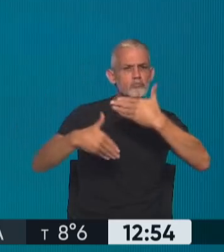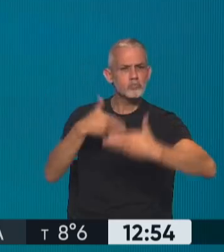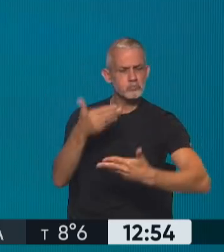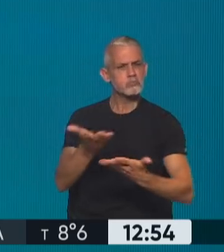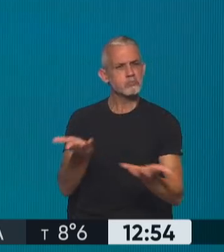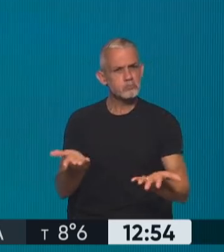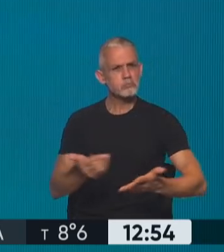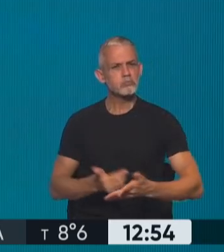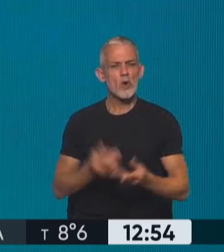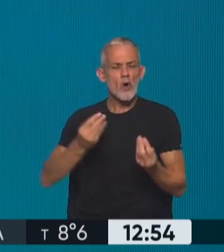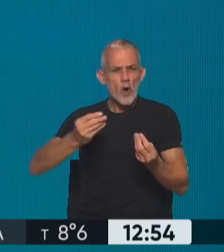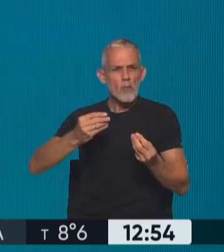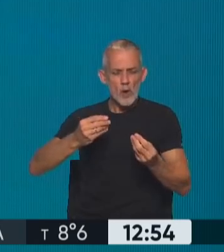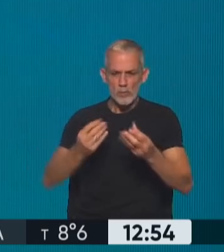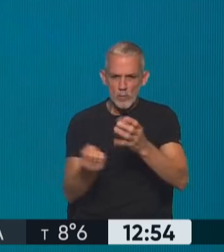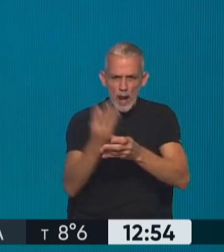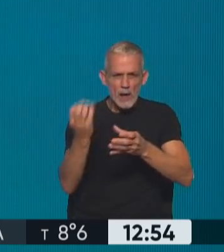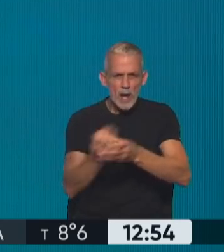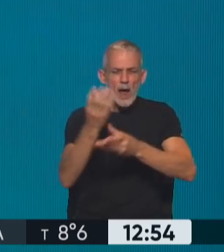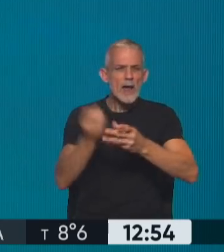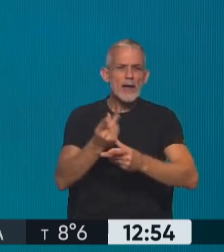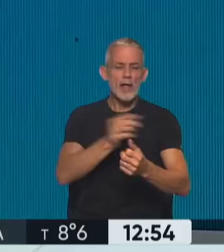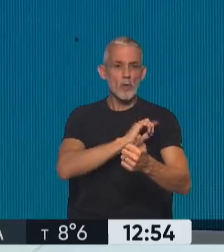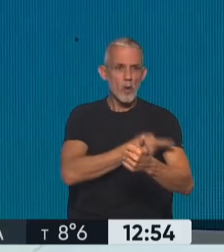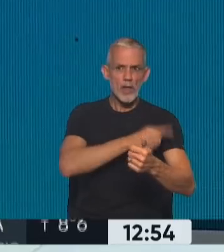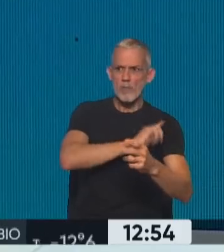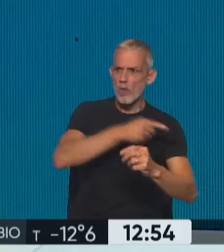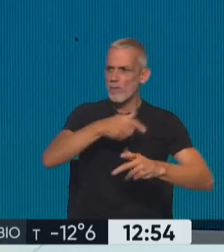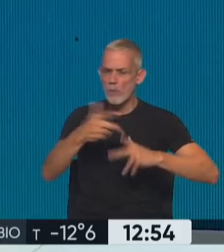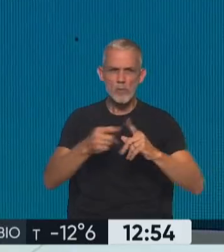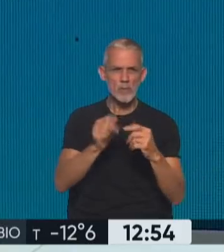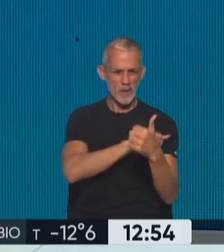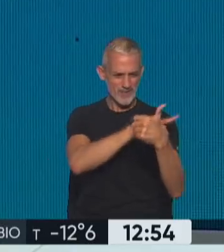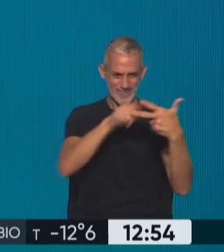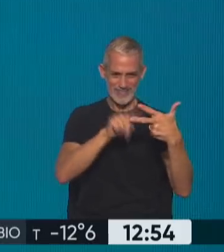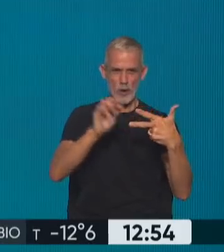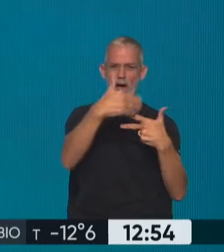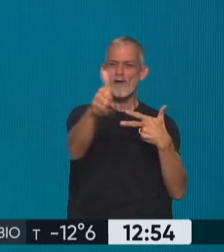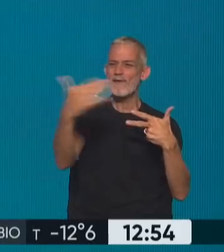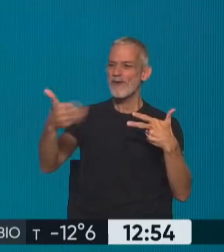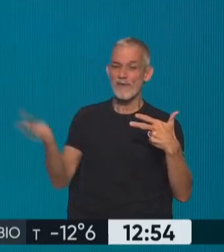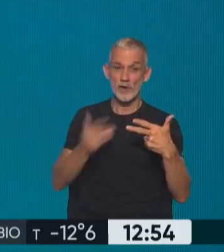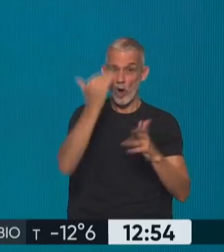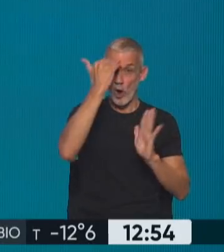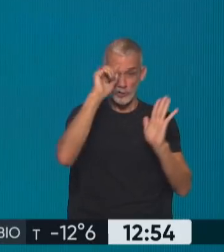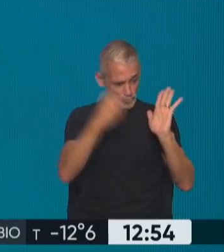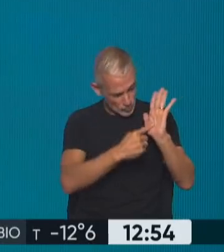cómo se fue creando y generando poder por afuera de las instituciones. Hoy nuestras